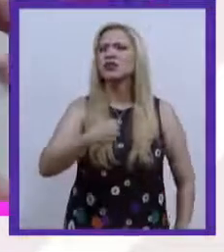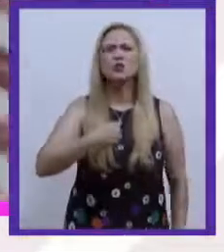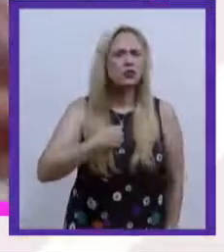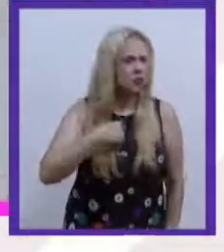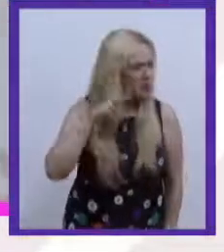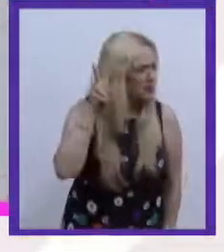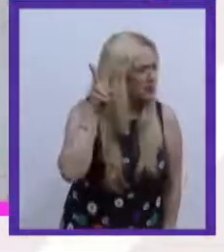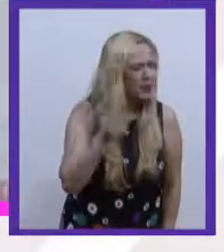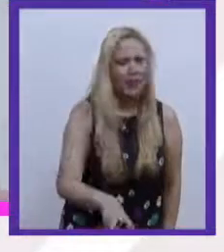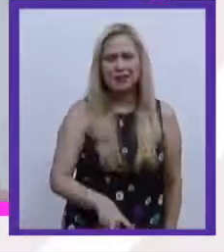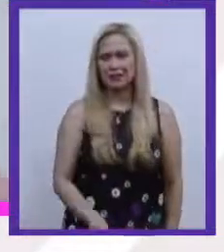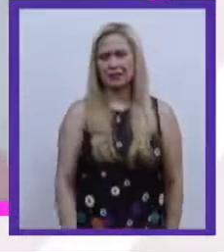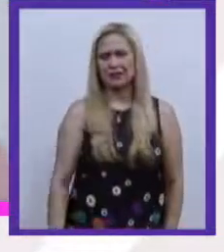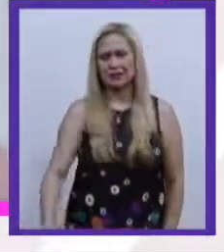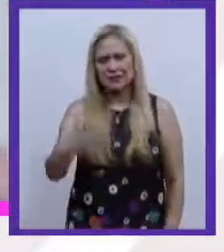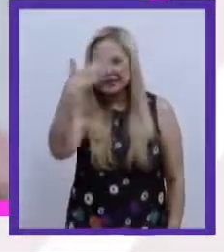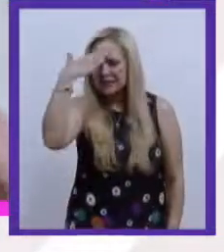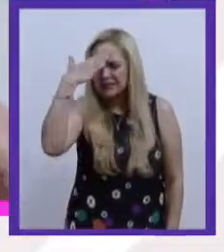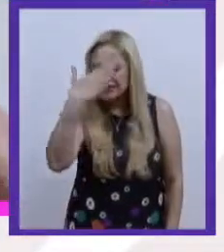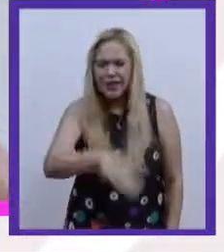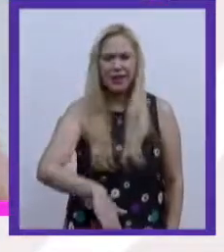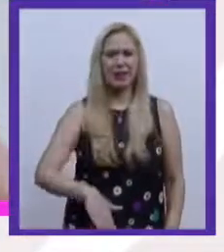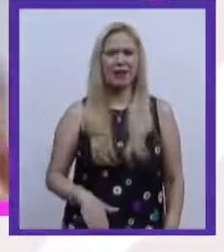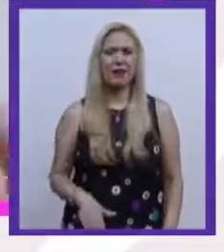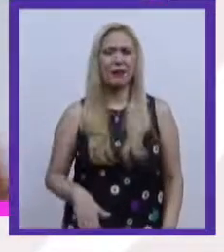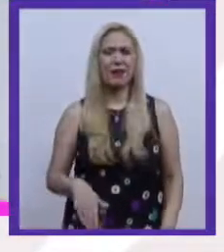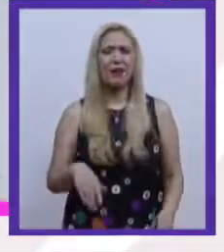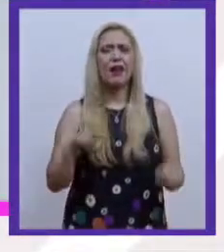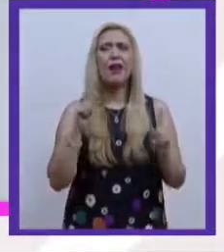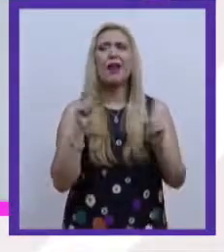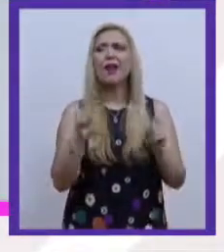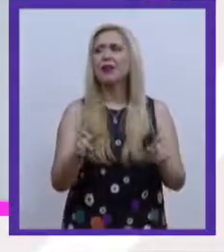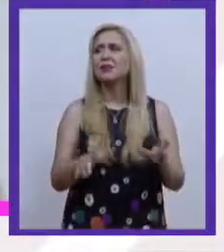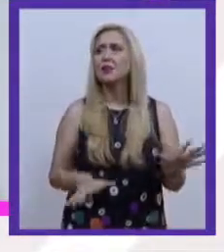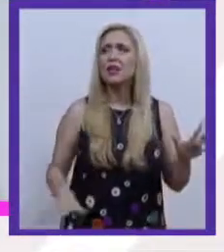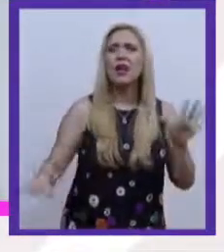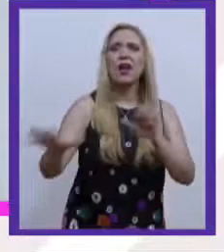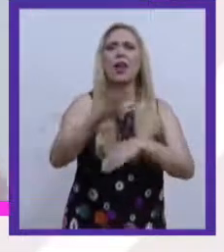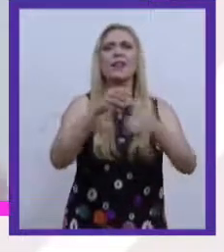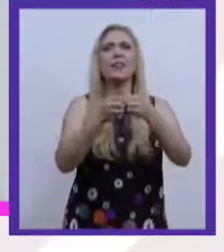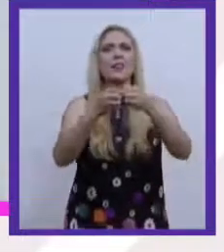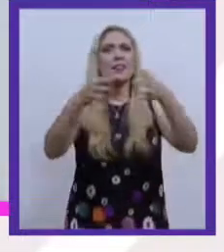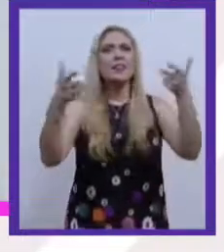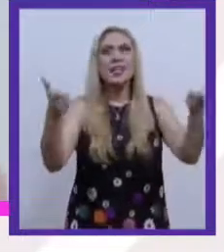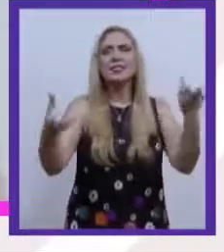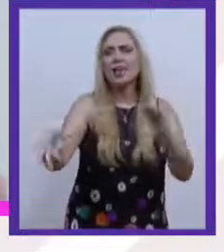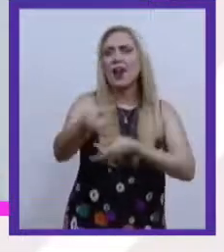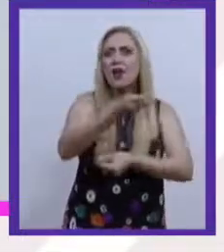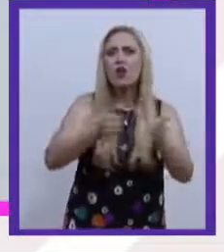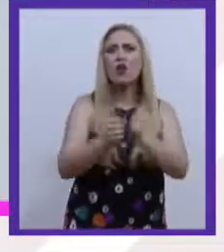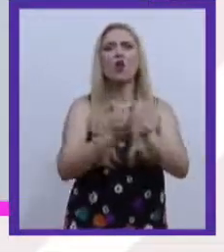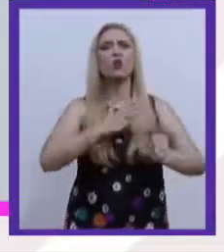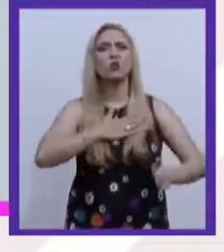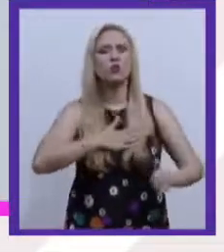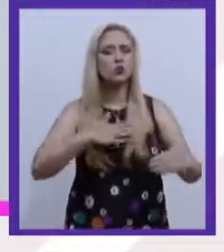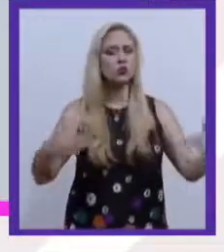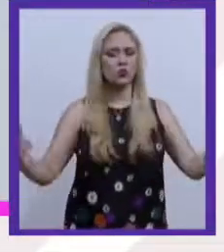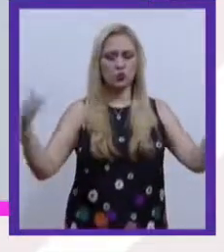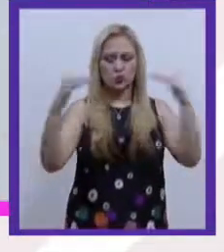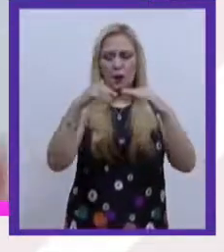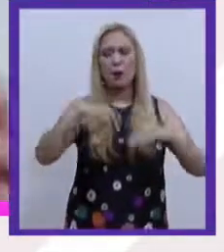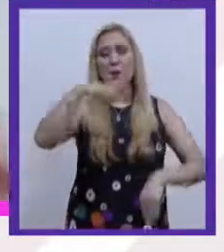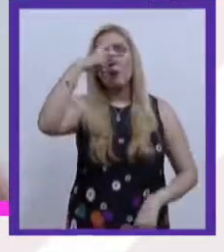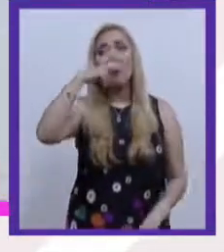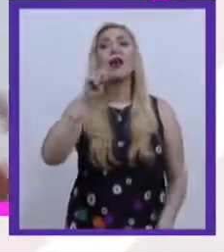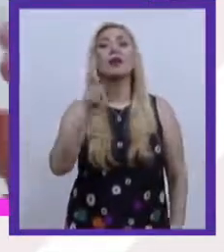uno de los pilares para el destape del desarrollo económico con equidad, con justicia que necesitamos en